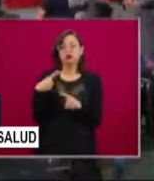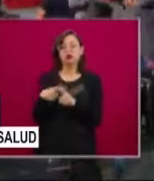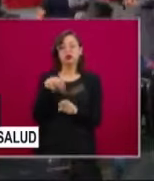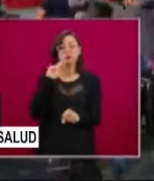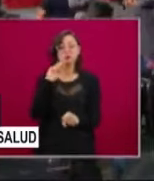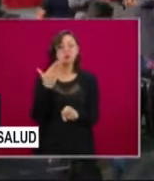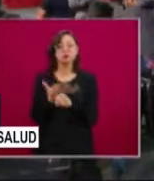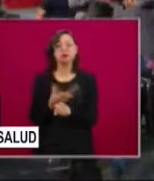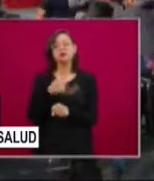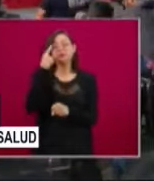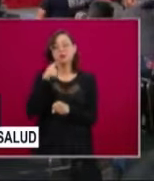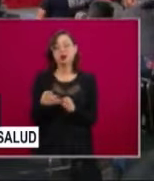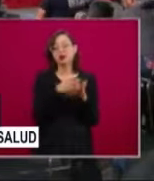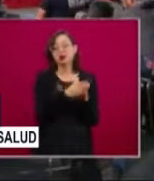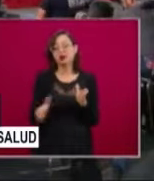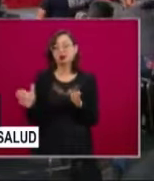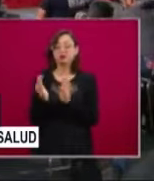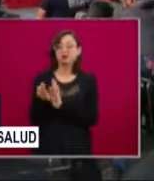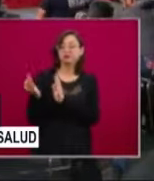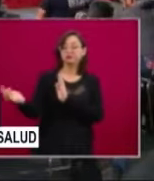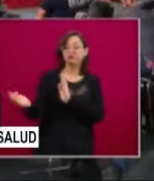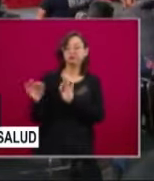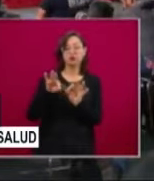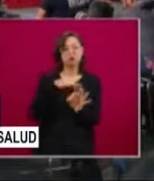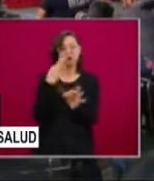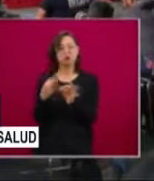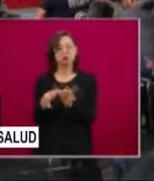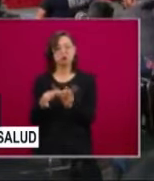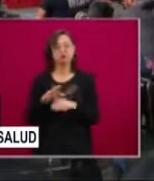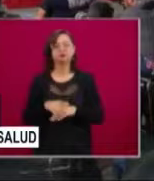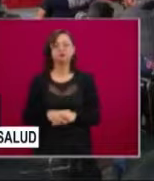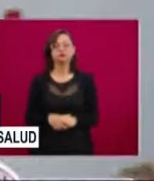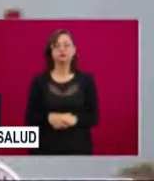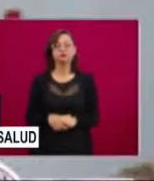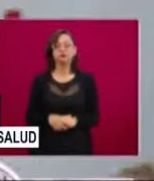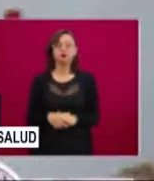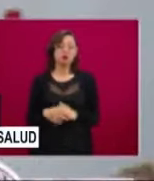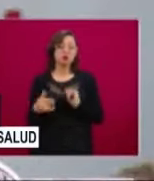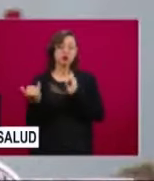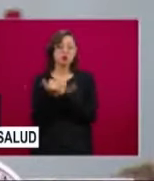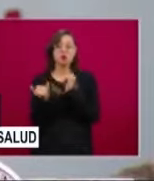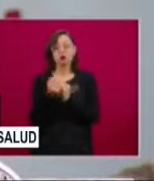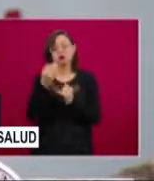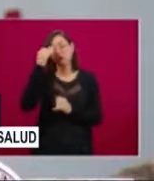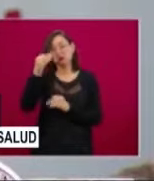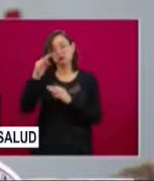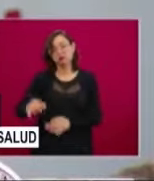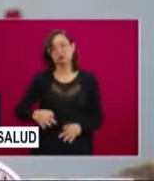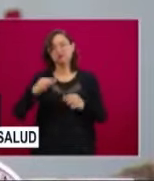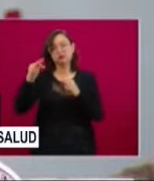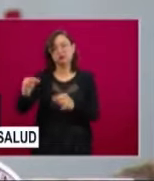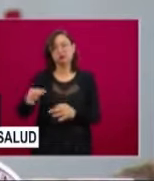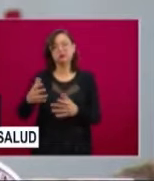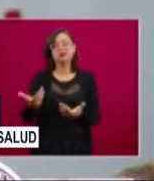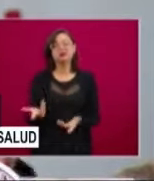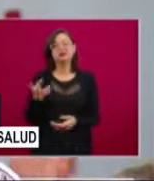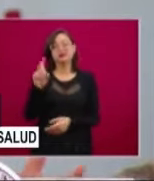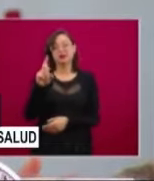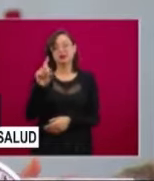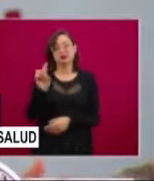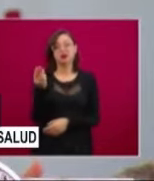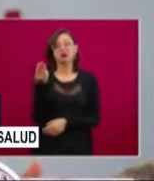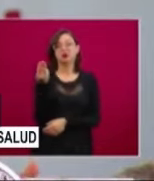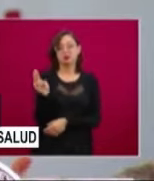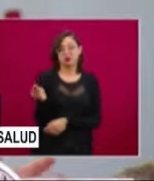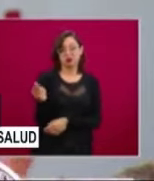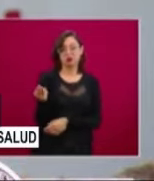se consideró que podríamos tener hasta diez mil quinientas personas en terapia intensiva y se conoce que para el conjunto